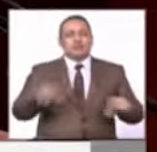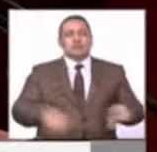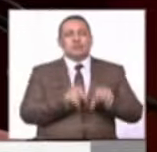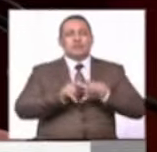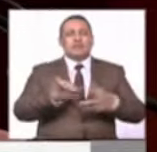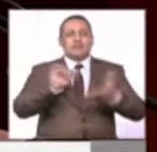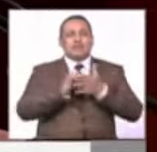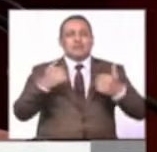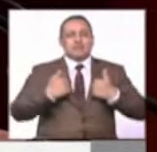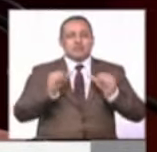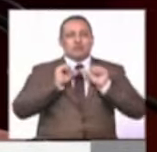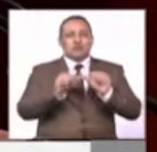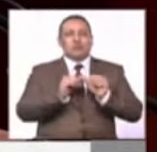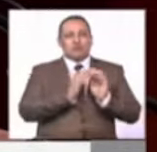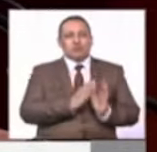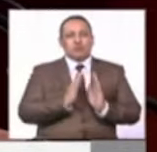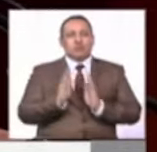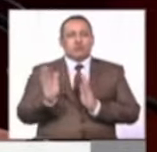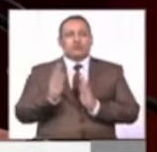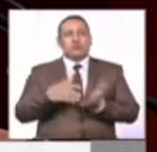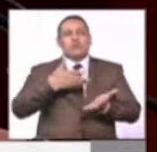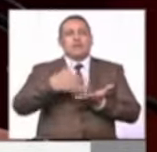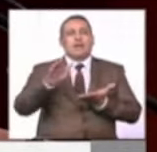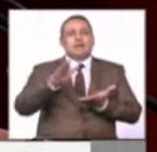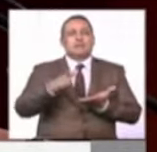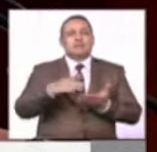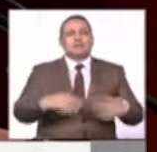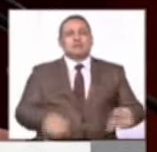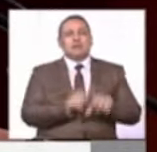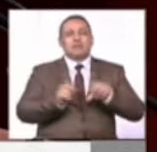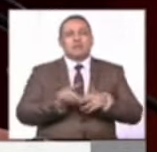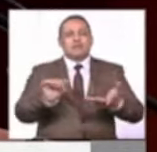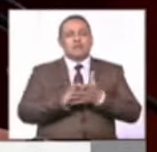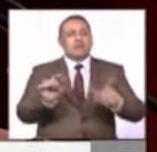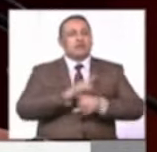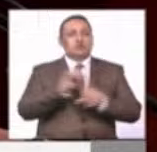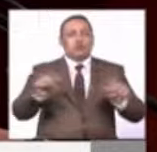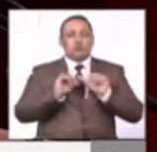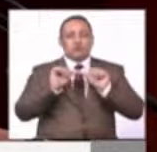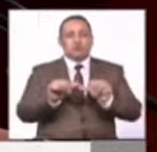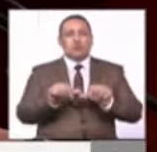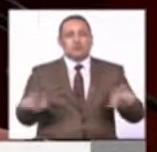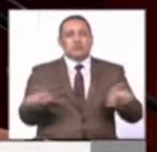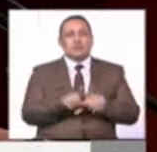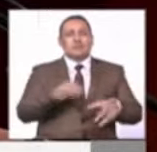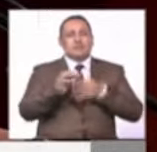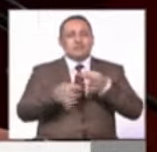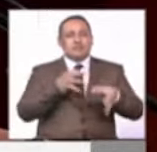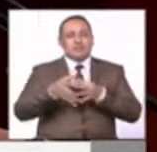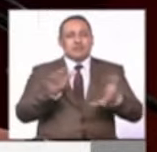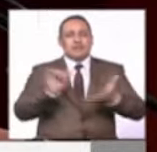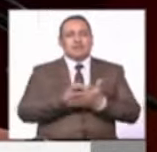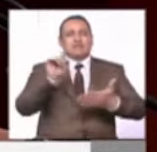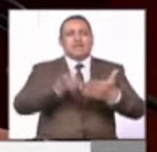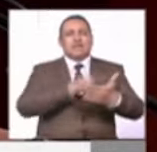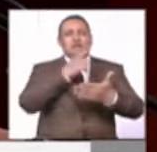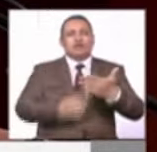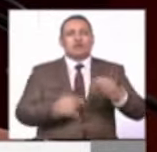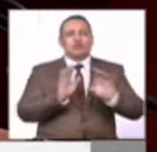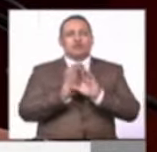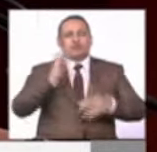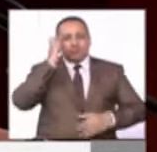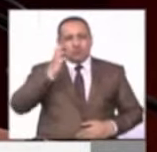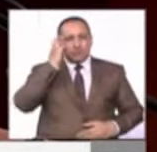debió seguirse el procedimiento de vacancia y como no s sio se señala que hay infracción de la